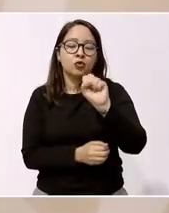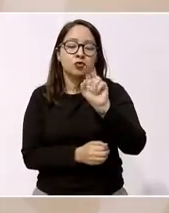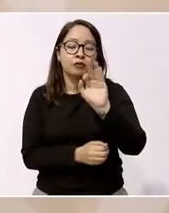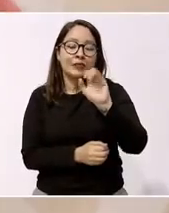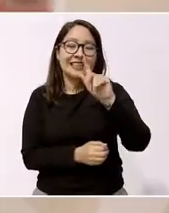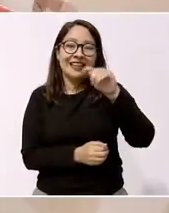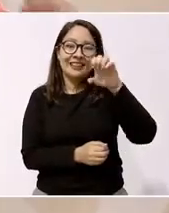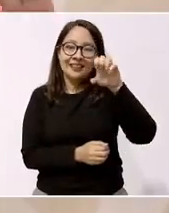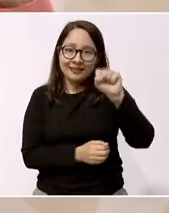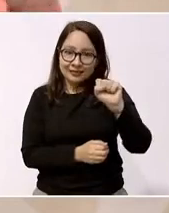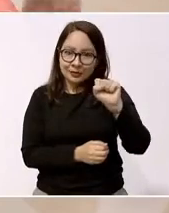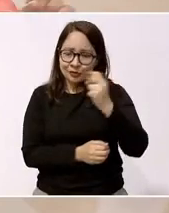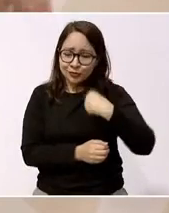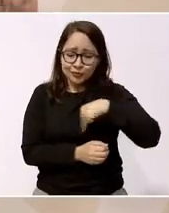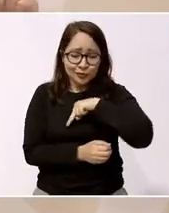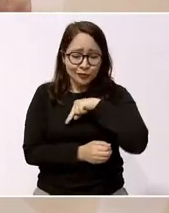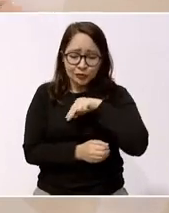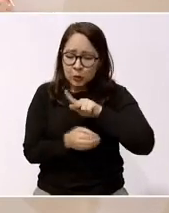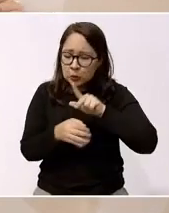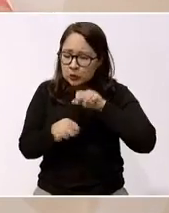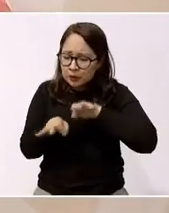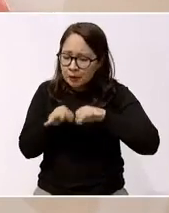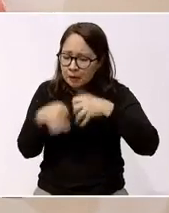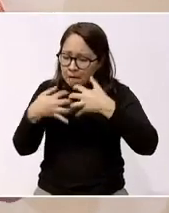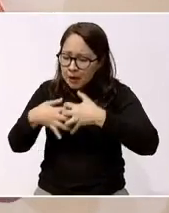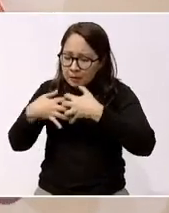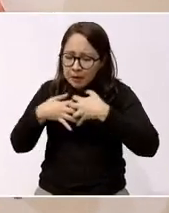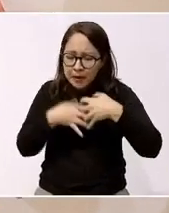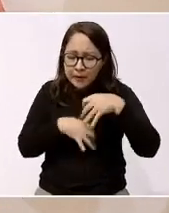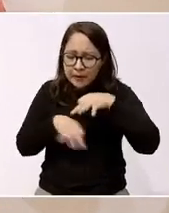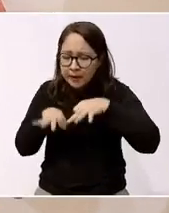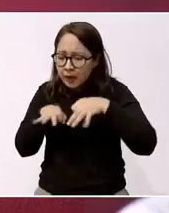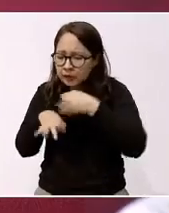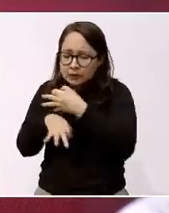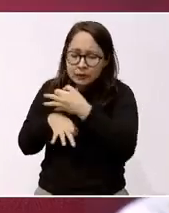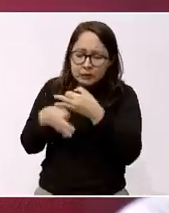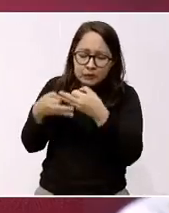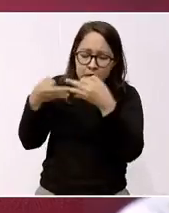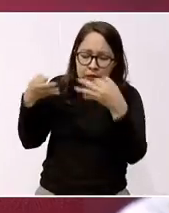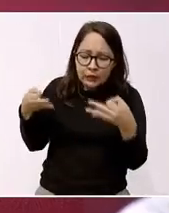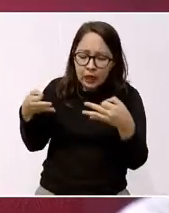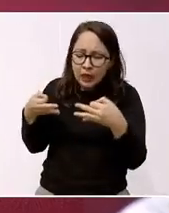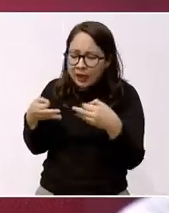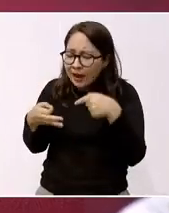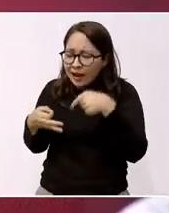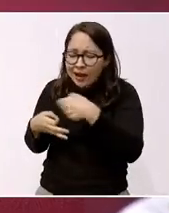Esta es una diferencia con los tecnócratas neoliberales.